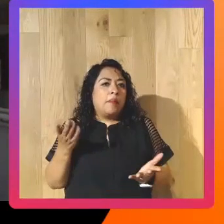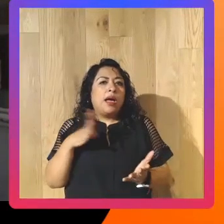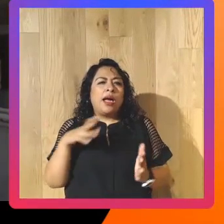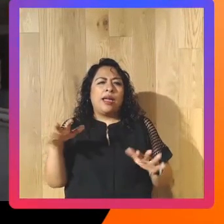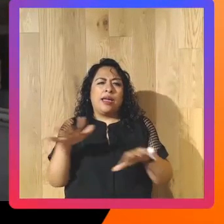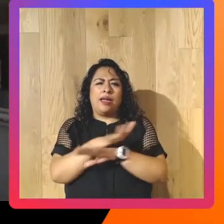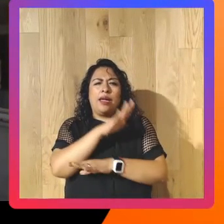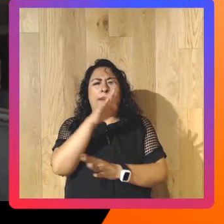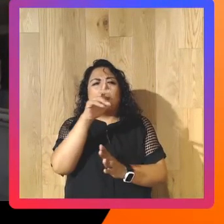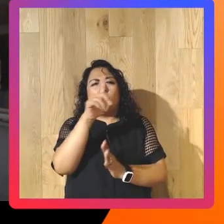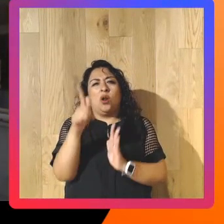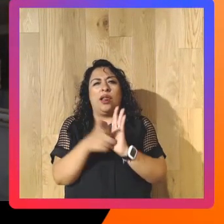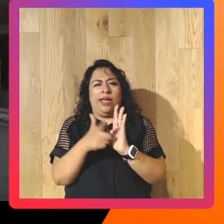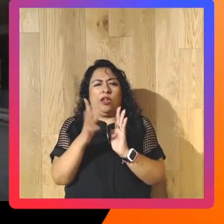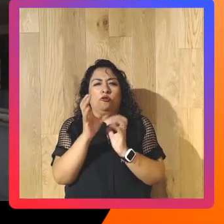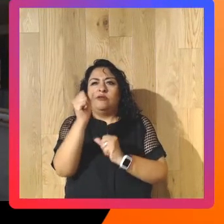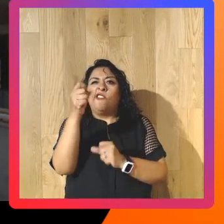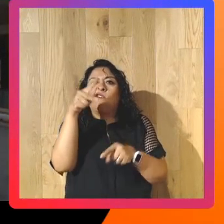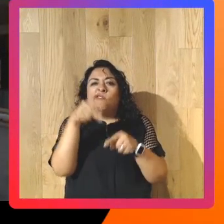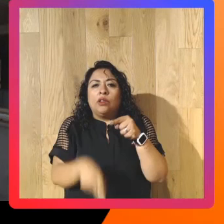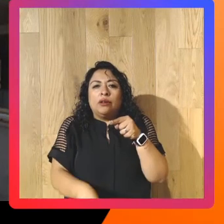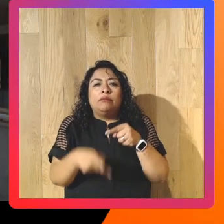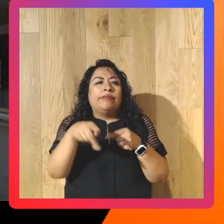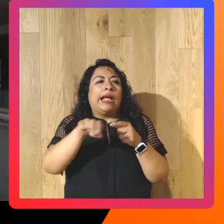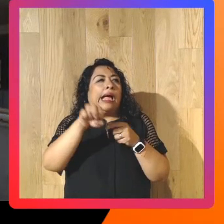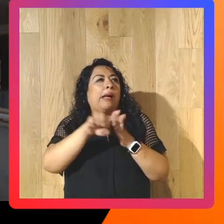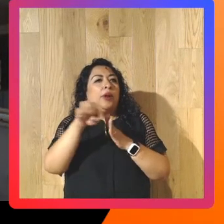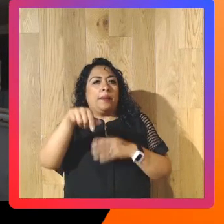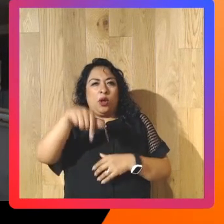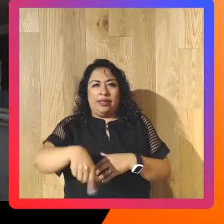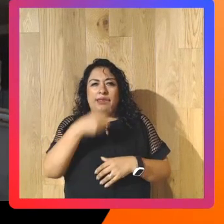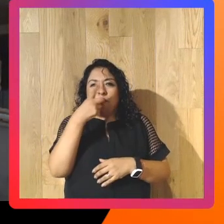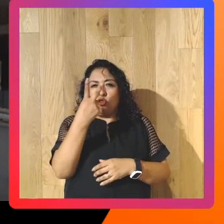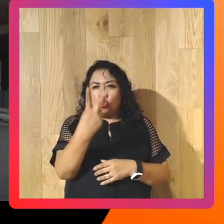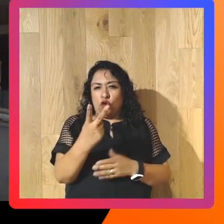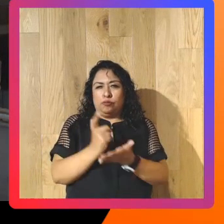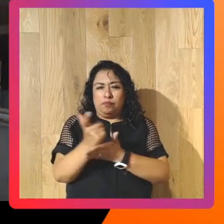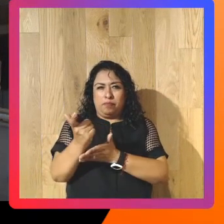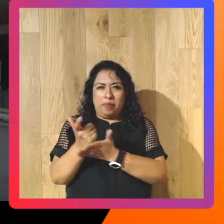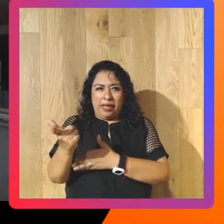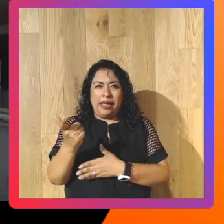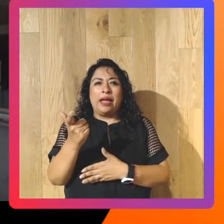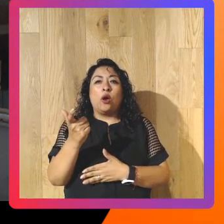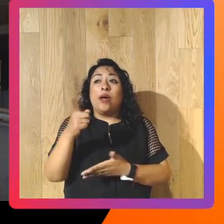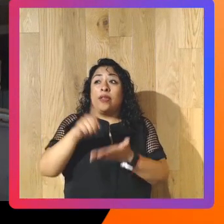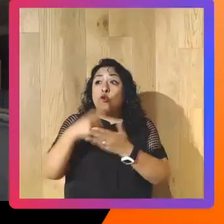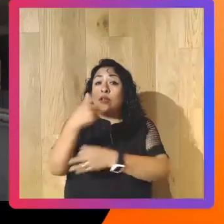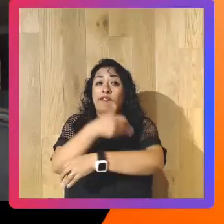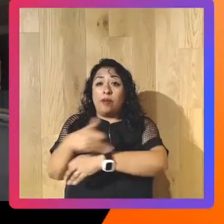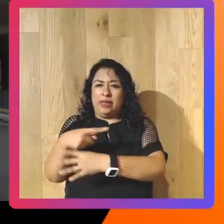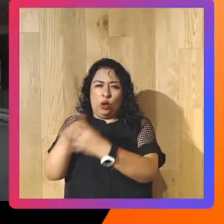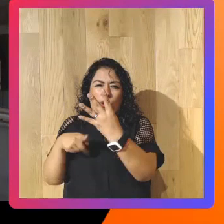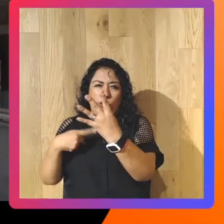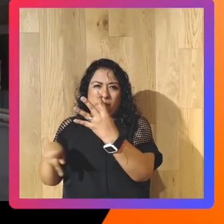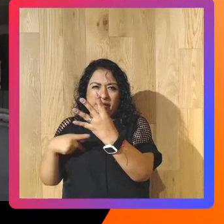reforma constitucional incompleta y aquí cuando hablamos, por ejemplo, de 2 salarios de ingreso en una familia de 4,